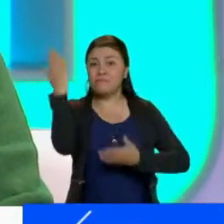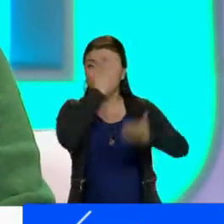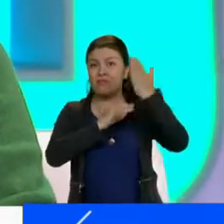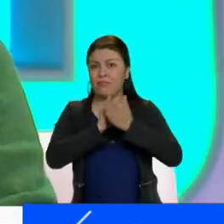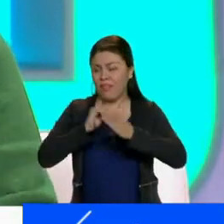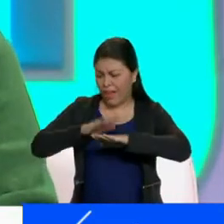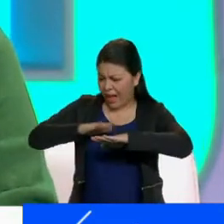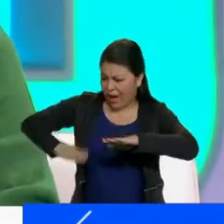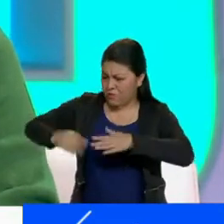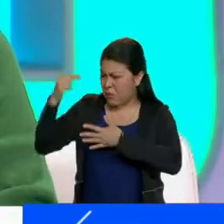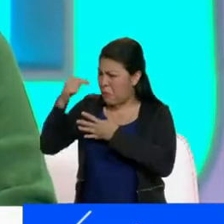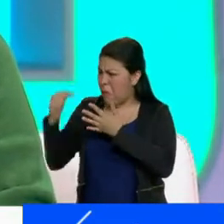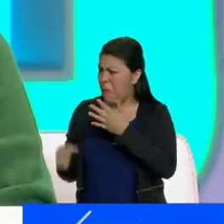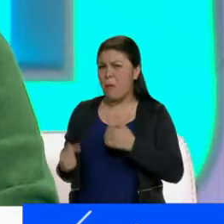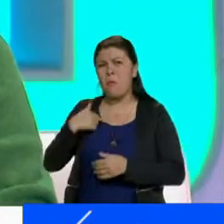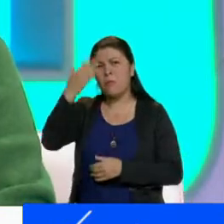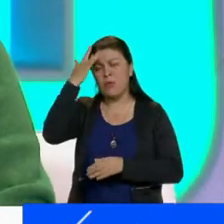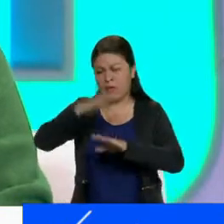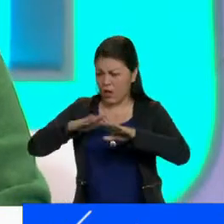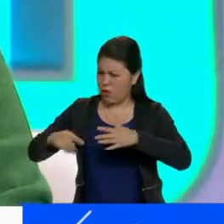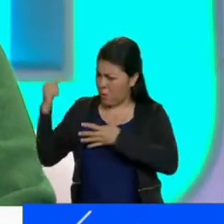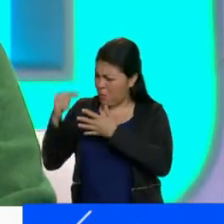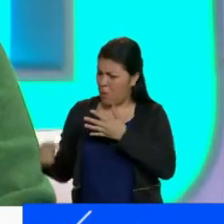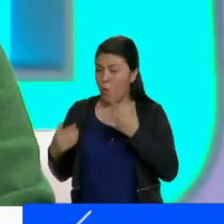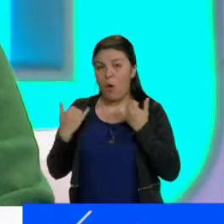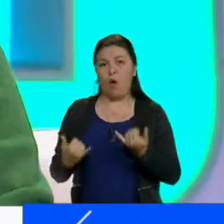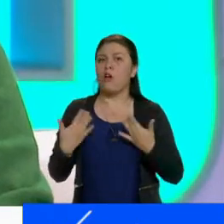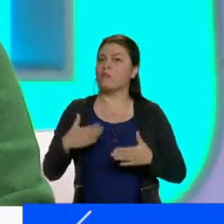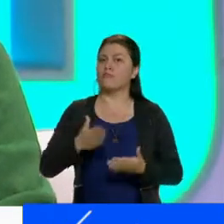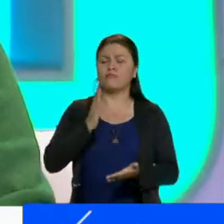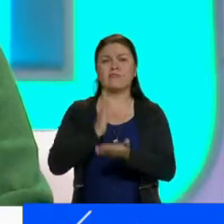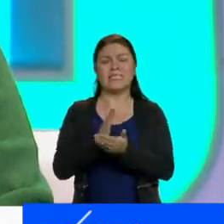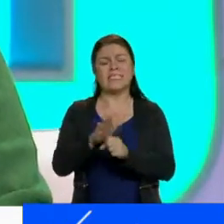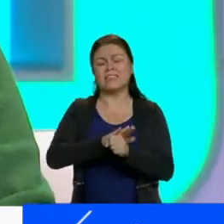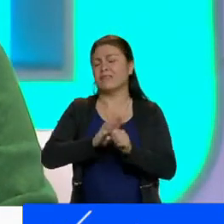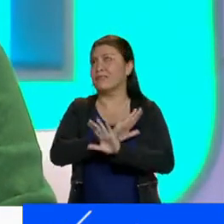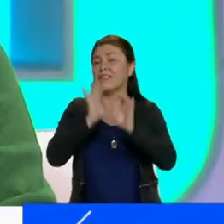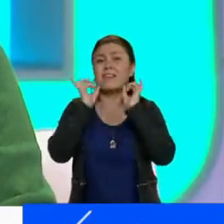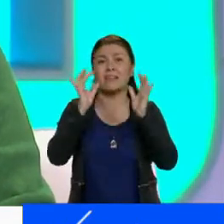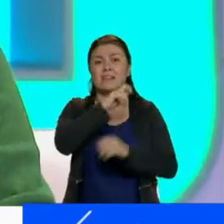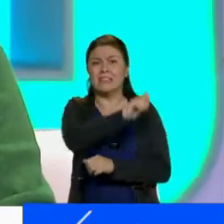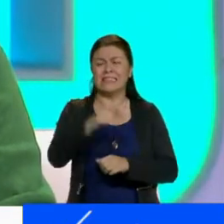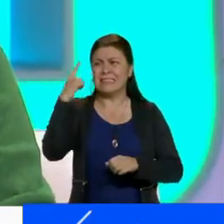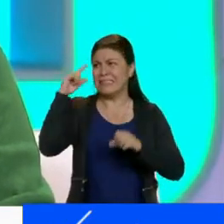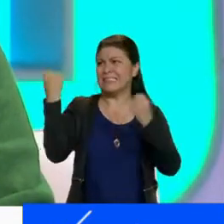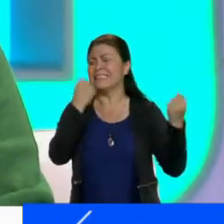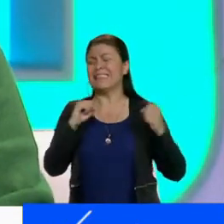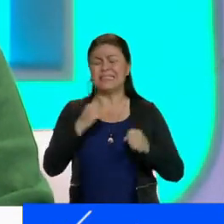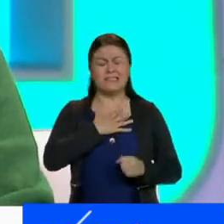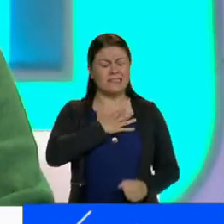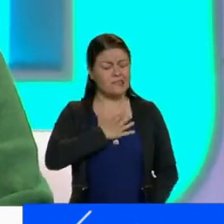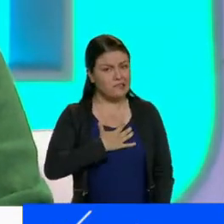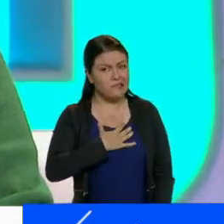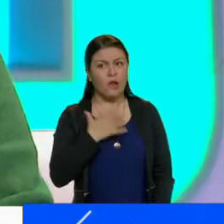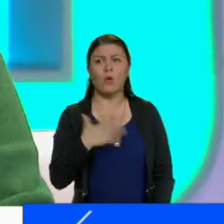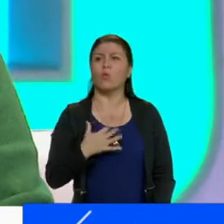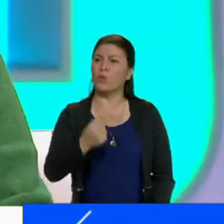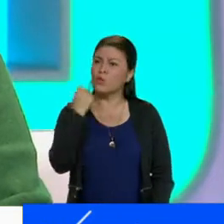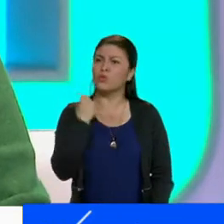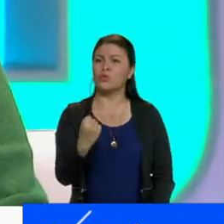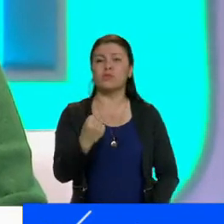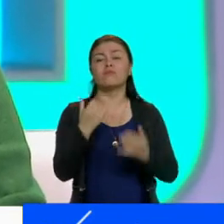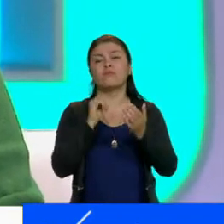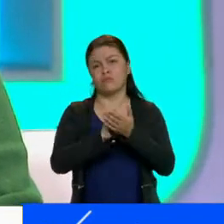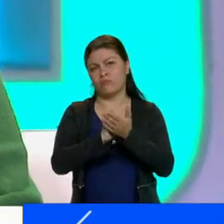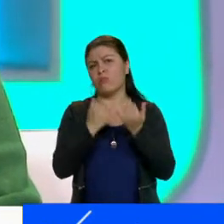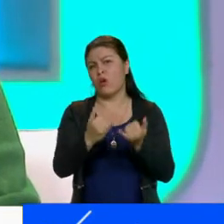que tiene este desastroso incidente que nos tiene a todos muy compungidos, y pues quiero aprovechar para